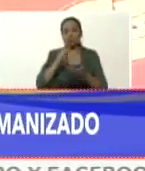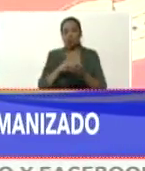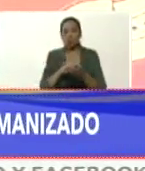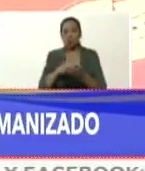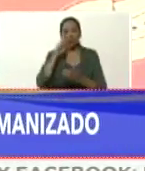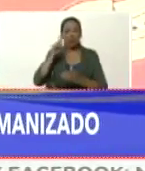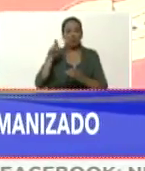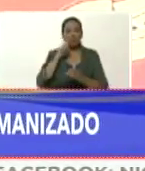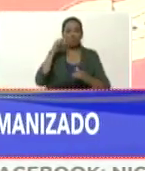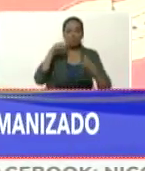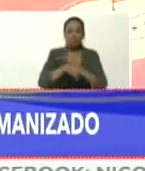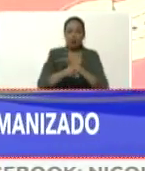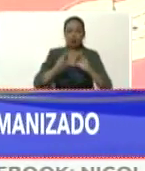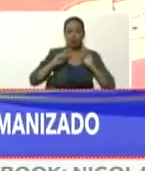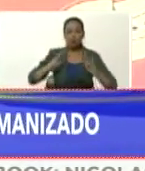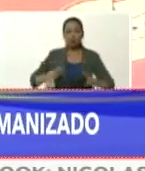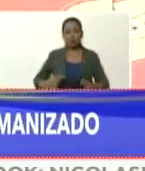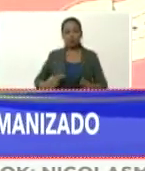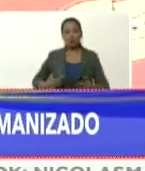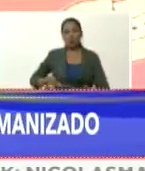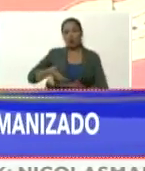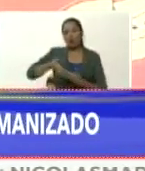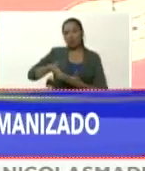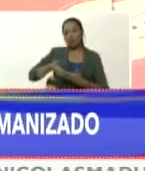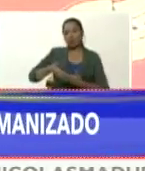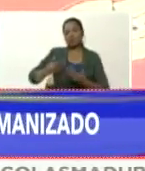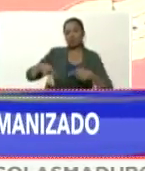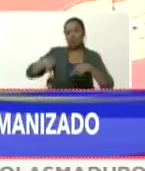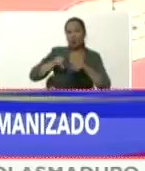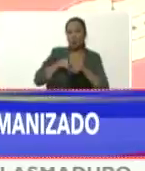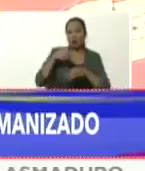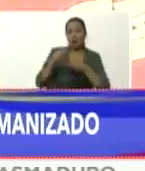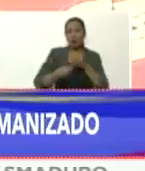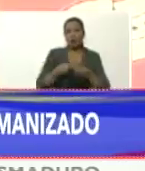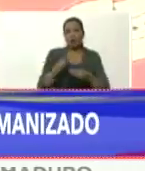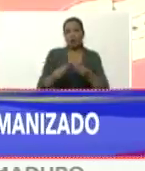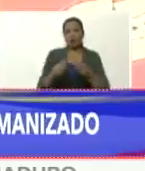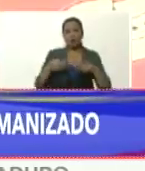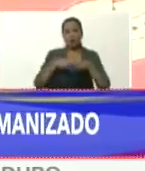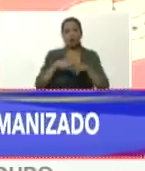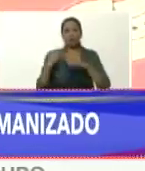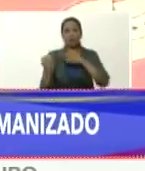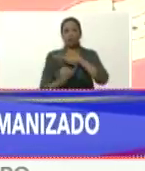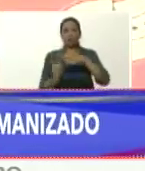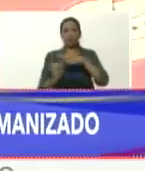Humanizado y Lactancia Materna y que integre los ministerios y las instituciones